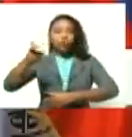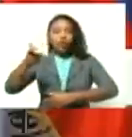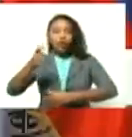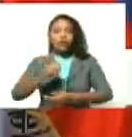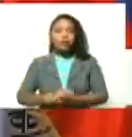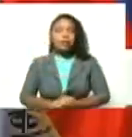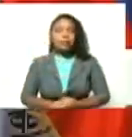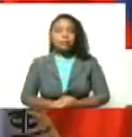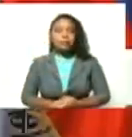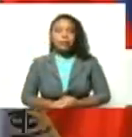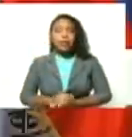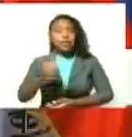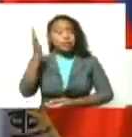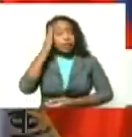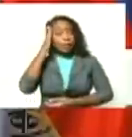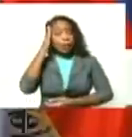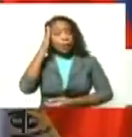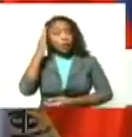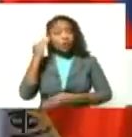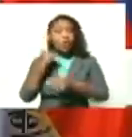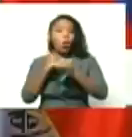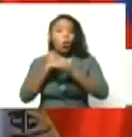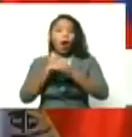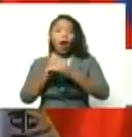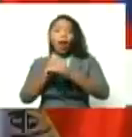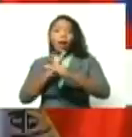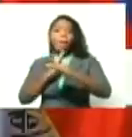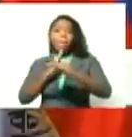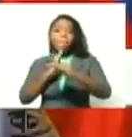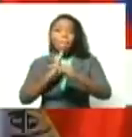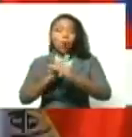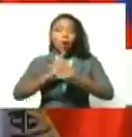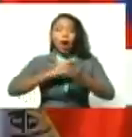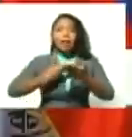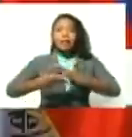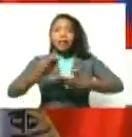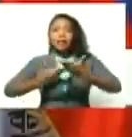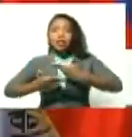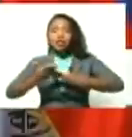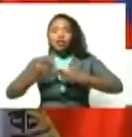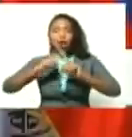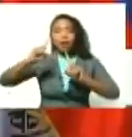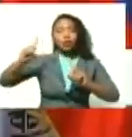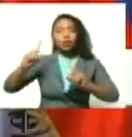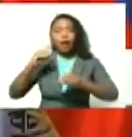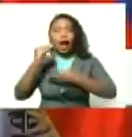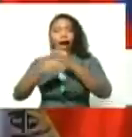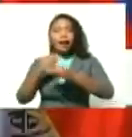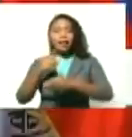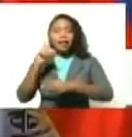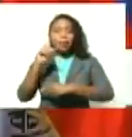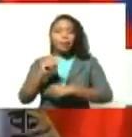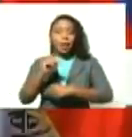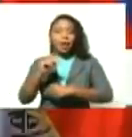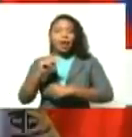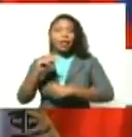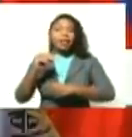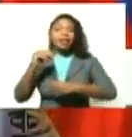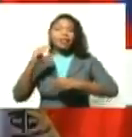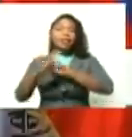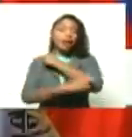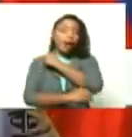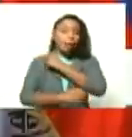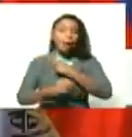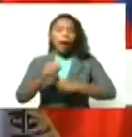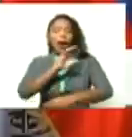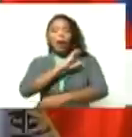sabemos que al atentar contra el servicio eléctrico, de manera automática también se atenta contra el